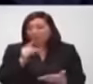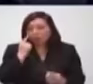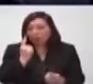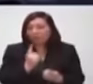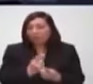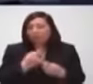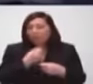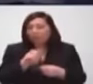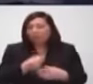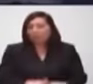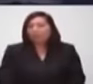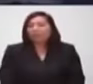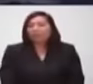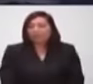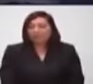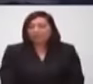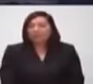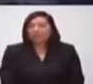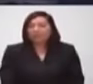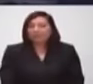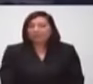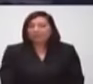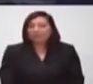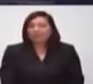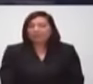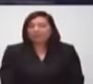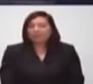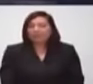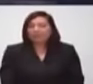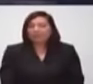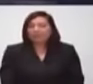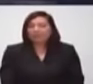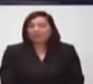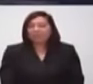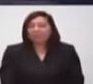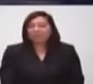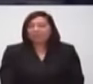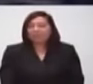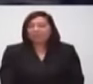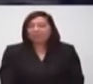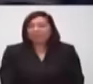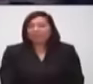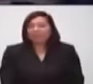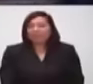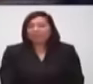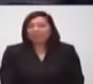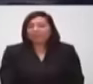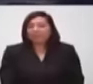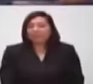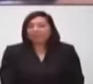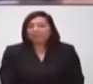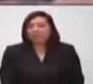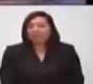leen noticias, escuchan y ven, eso es lo importante. Por otro lado, decía el presidente, quería hacerle dos preguntas al señor alcalde o a su